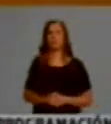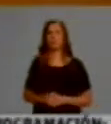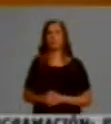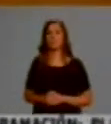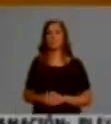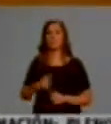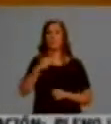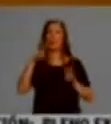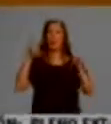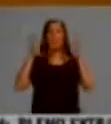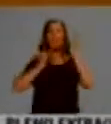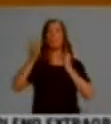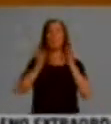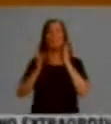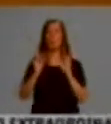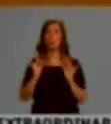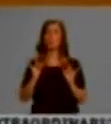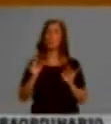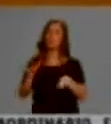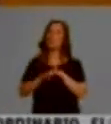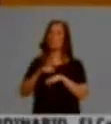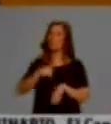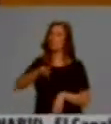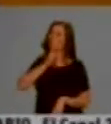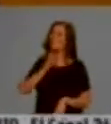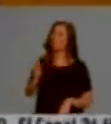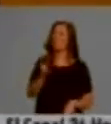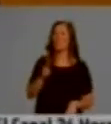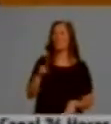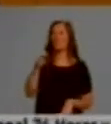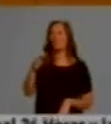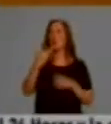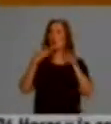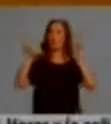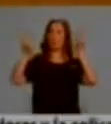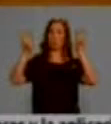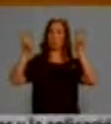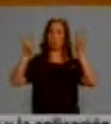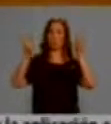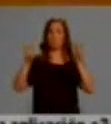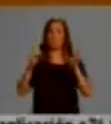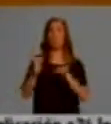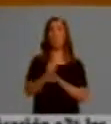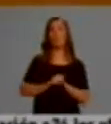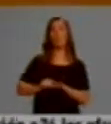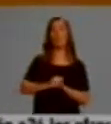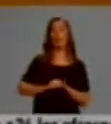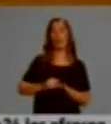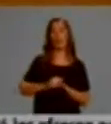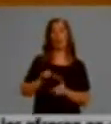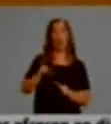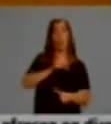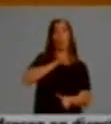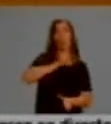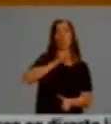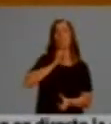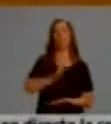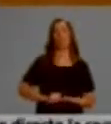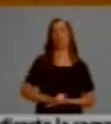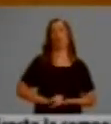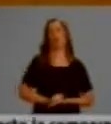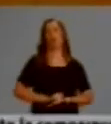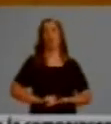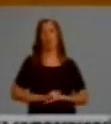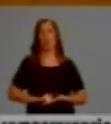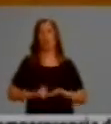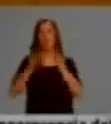He dicho operación limpieza, pero me voy a corregir. En realidad era una operación de borrado de huellas. Porque